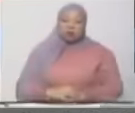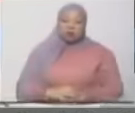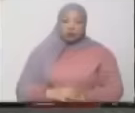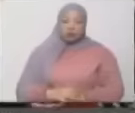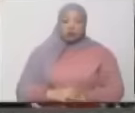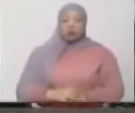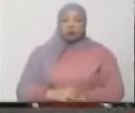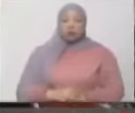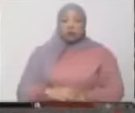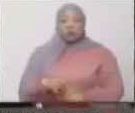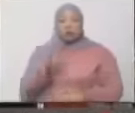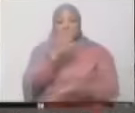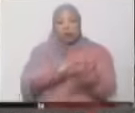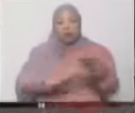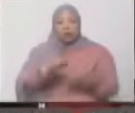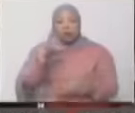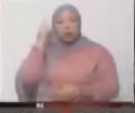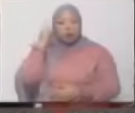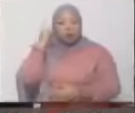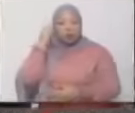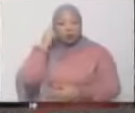me das ese mapa.